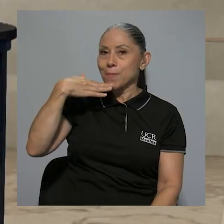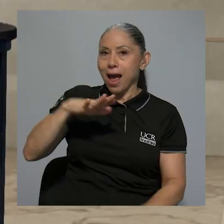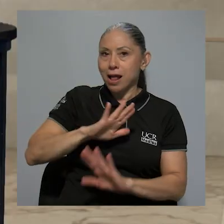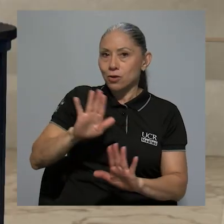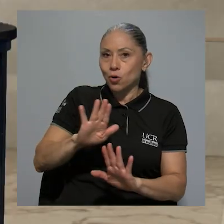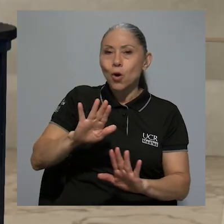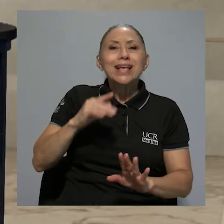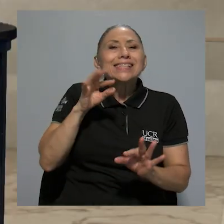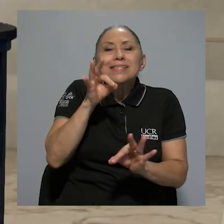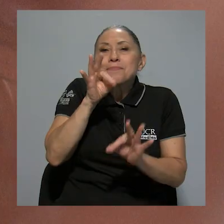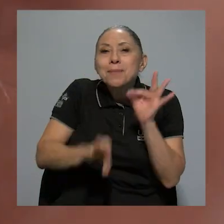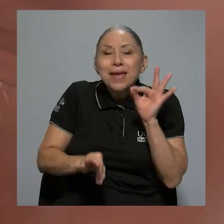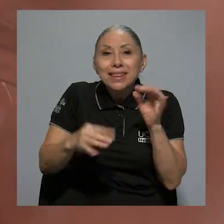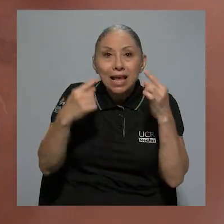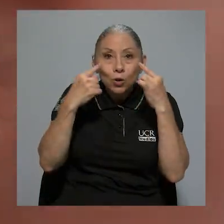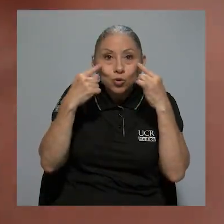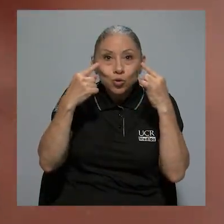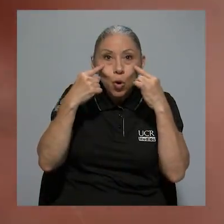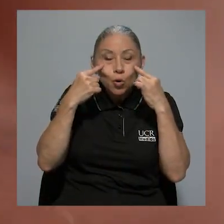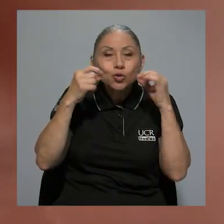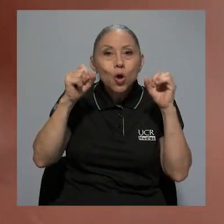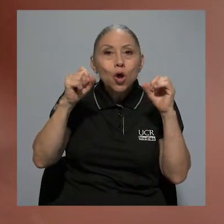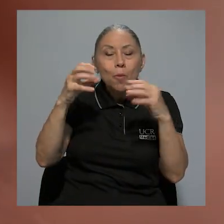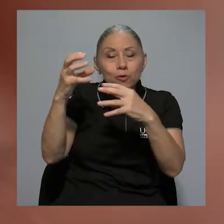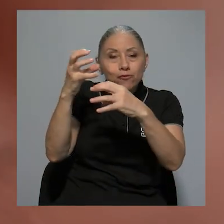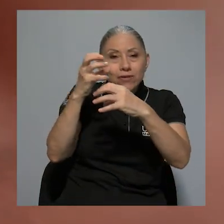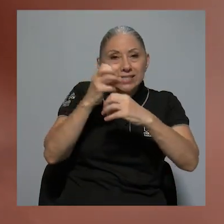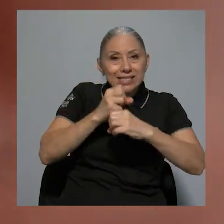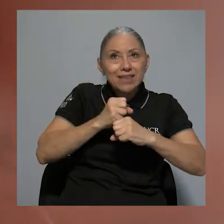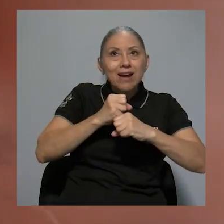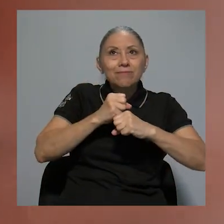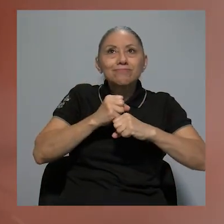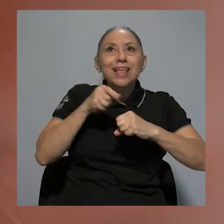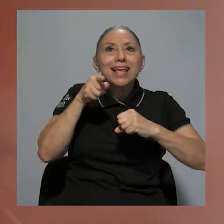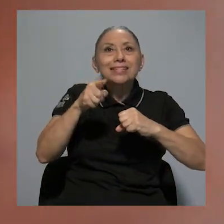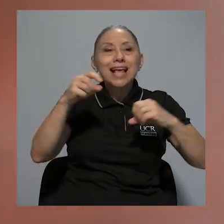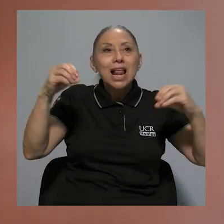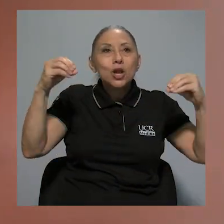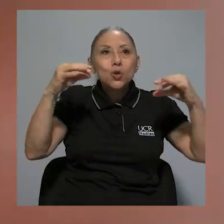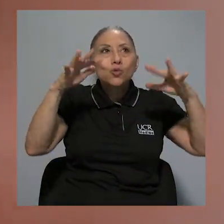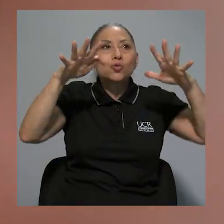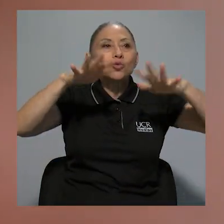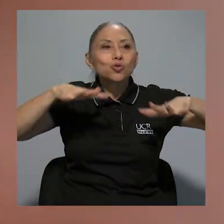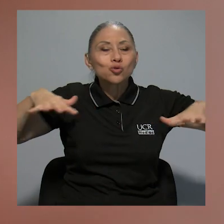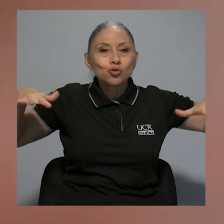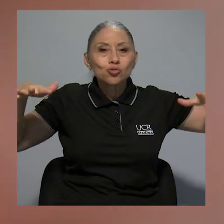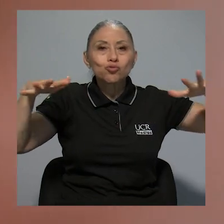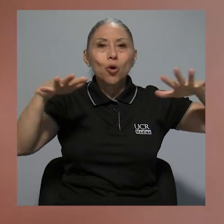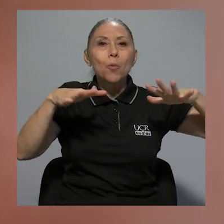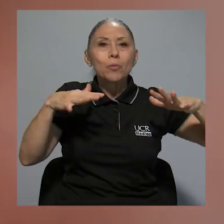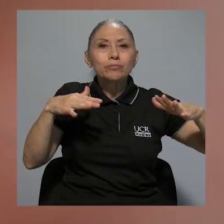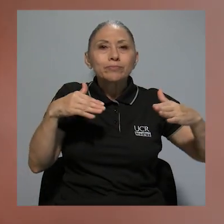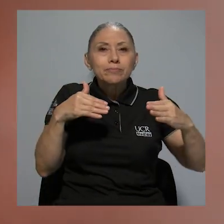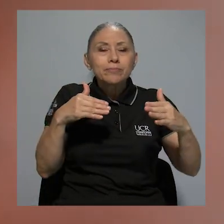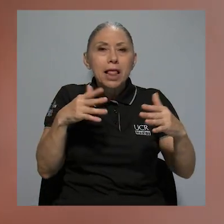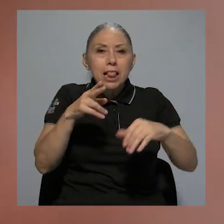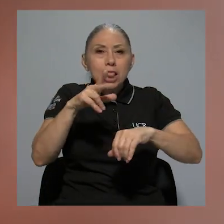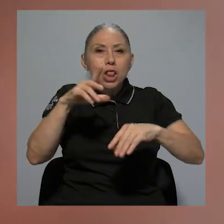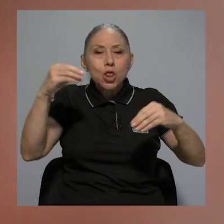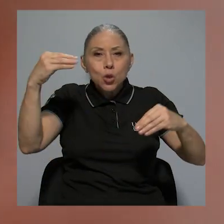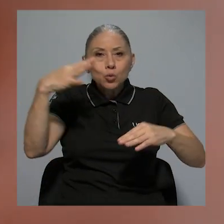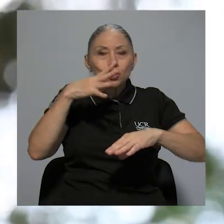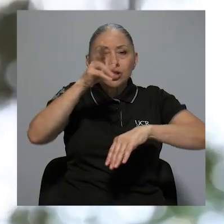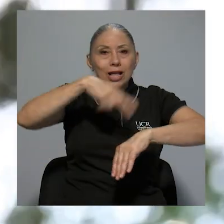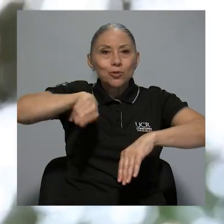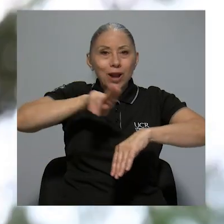Es simplemente que mis ojos reciban bastante luz y luz externa o cercana a la luz natural, porque en los